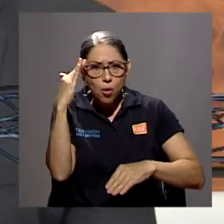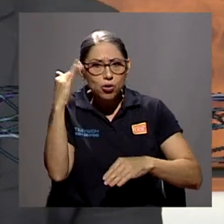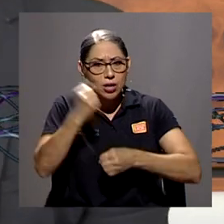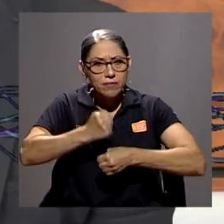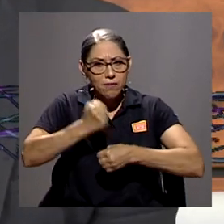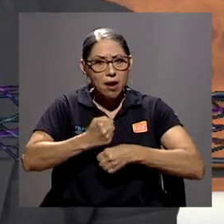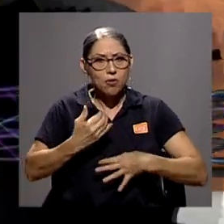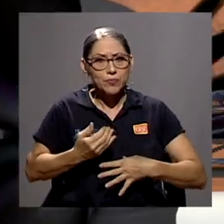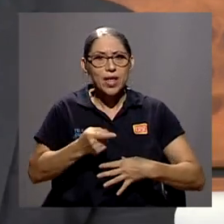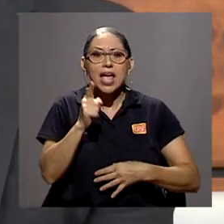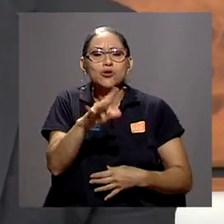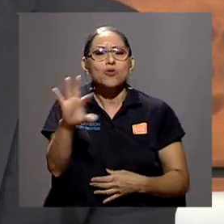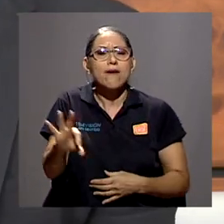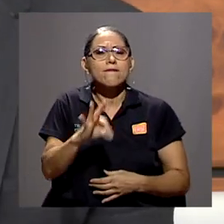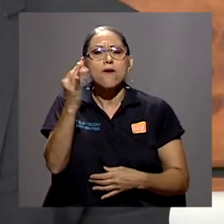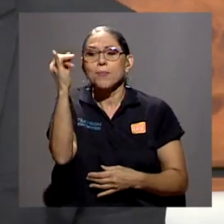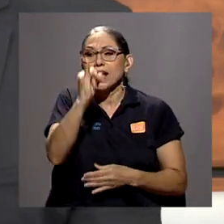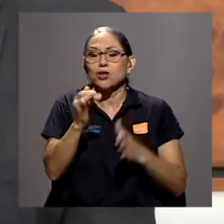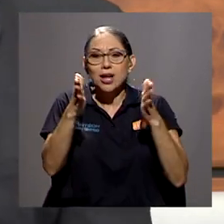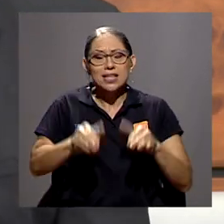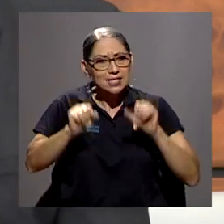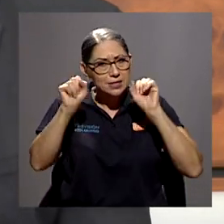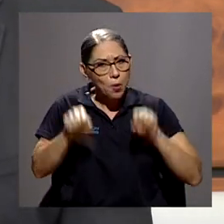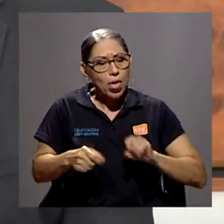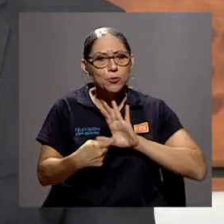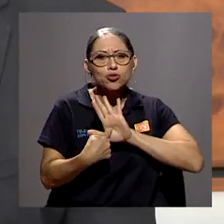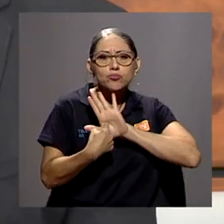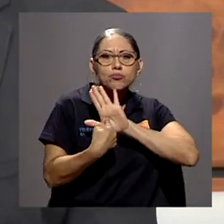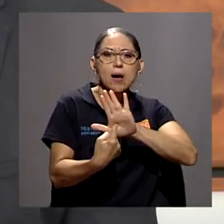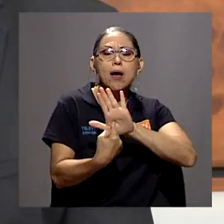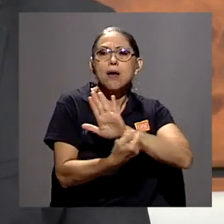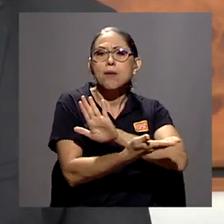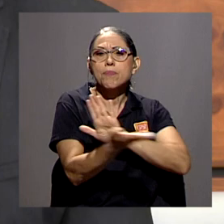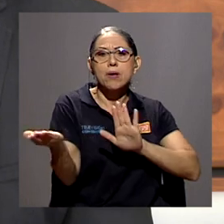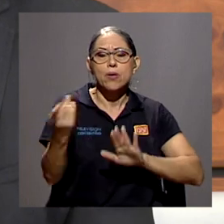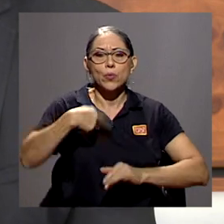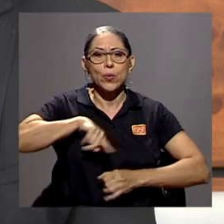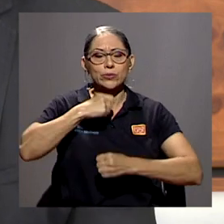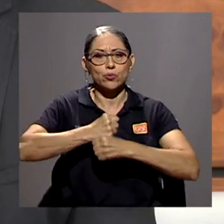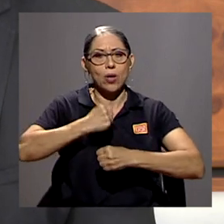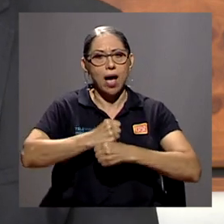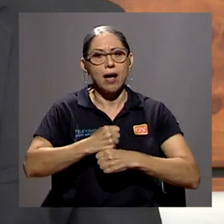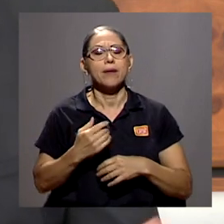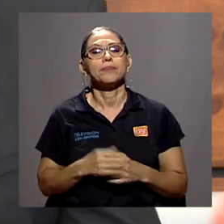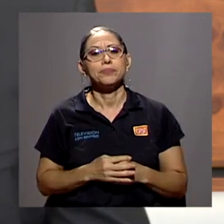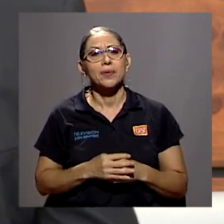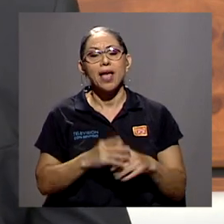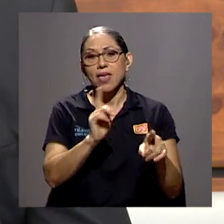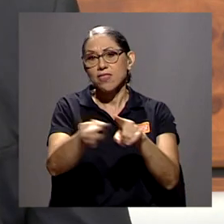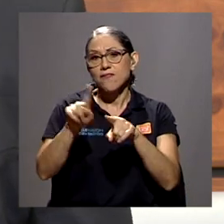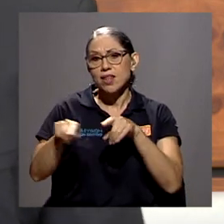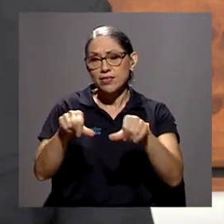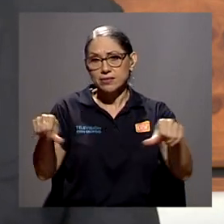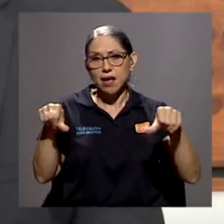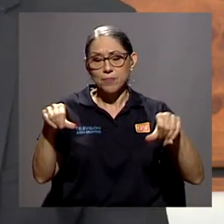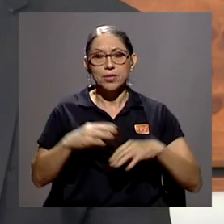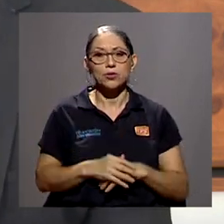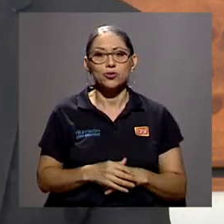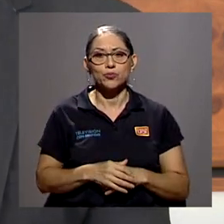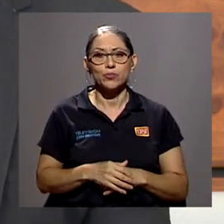los artistas para poder dar a conocer nuestro trabajo en diferentes ámbitos